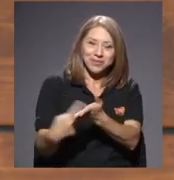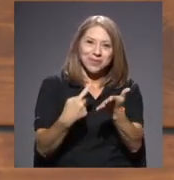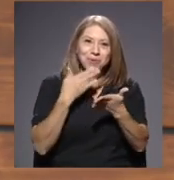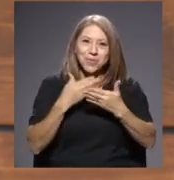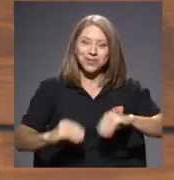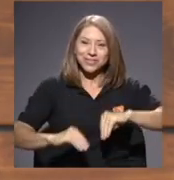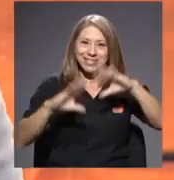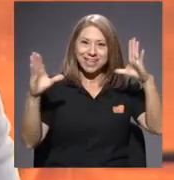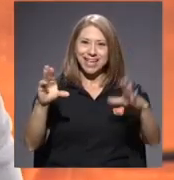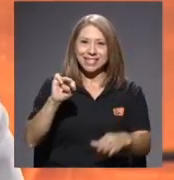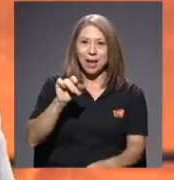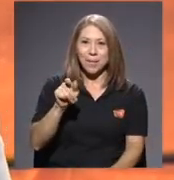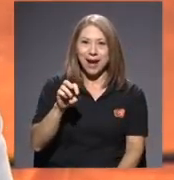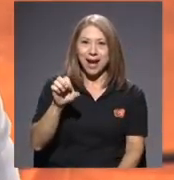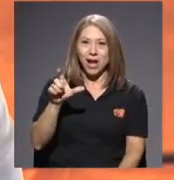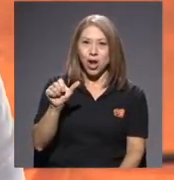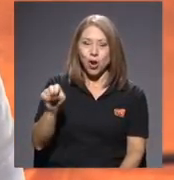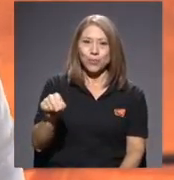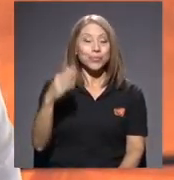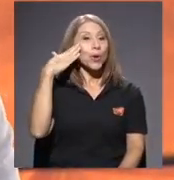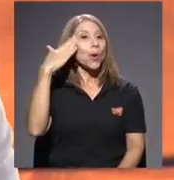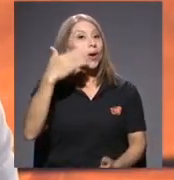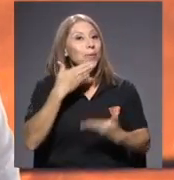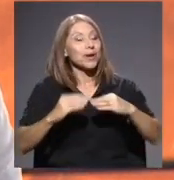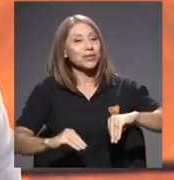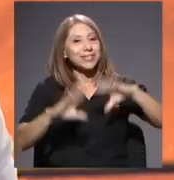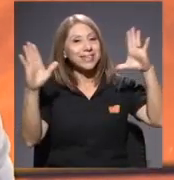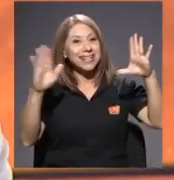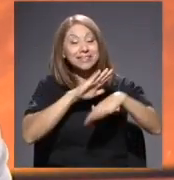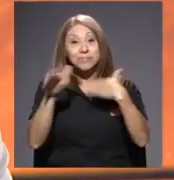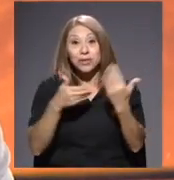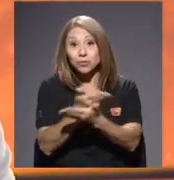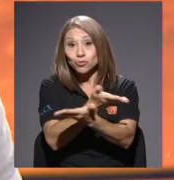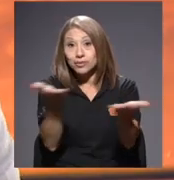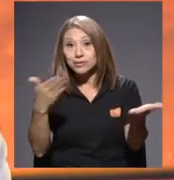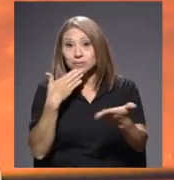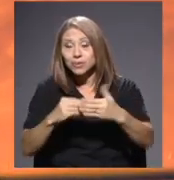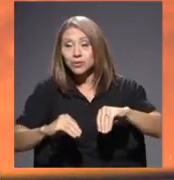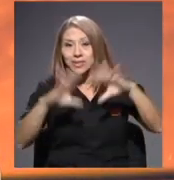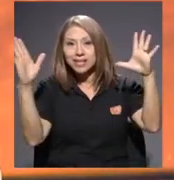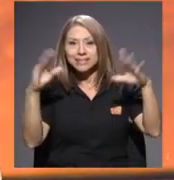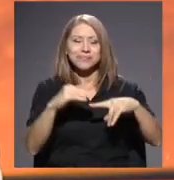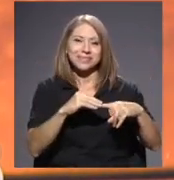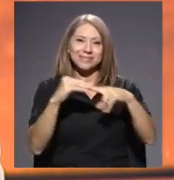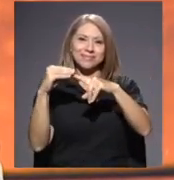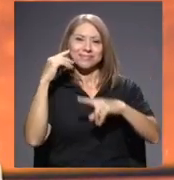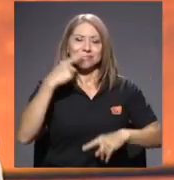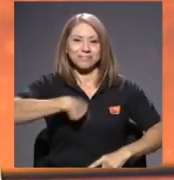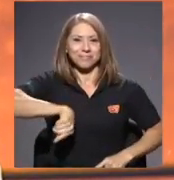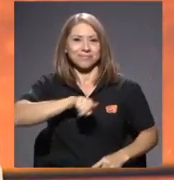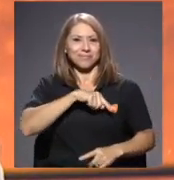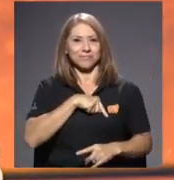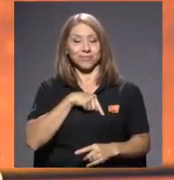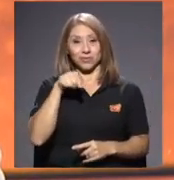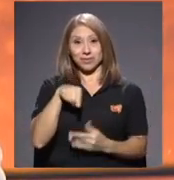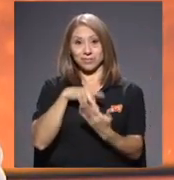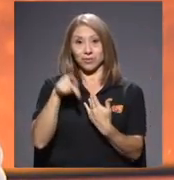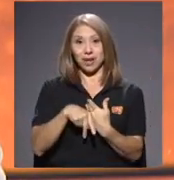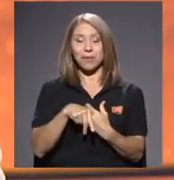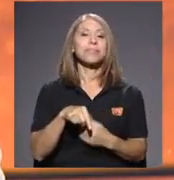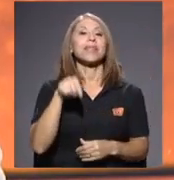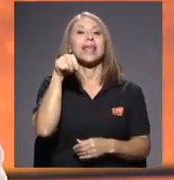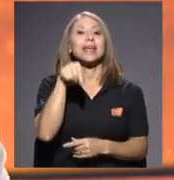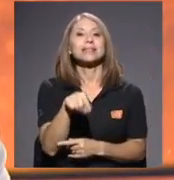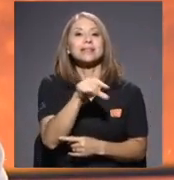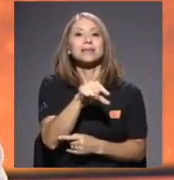días a Marlon. Hola, buenos días Nani, buenos días a toda nuestra audiencia. Es muy especial para nosotros hacer esta semana en el 15 porque